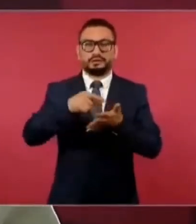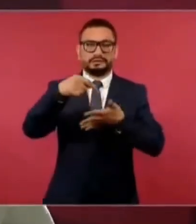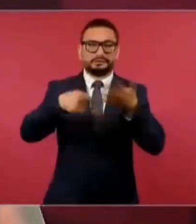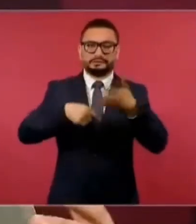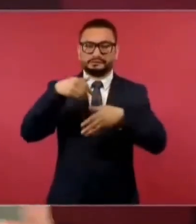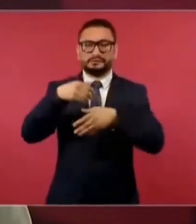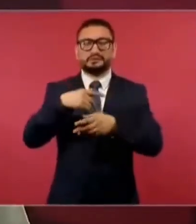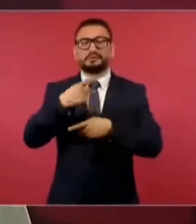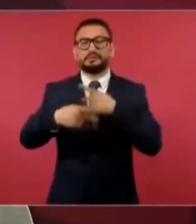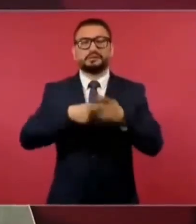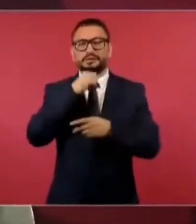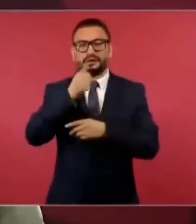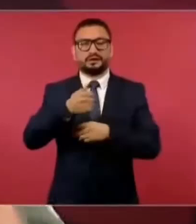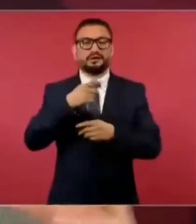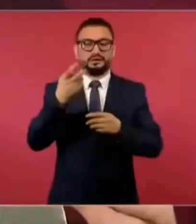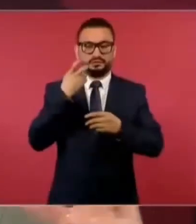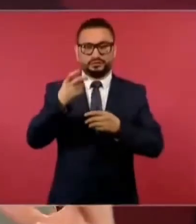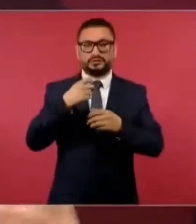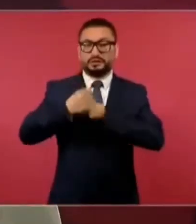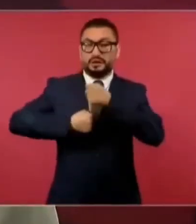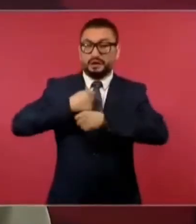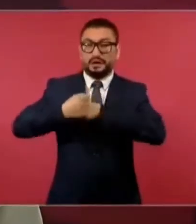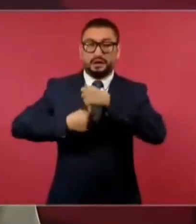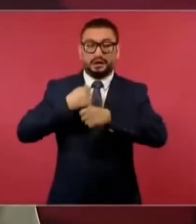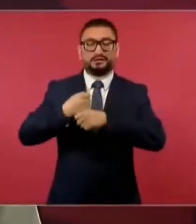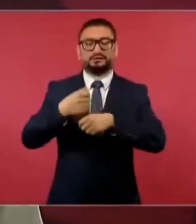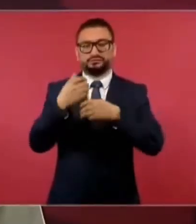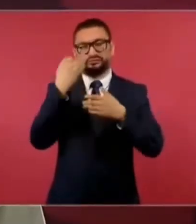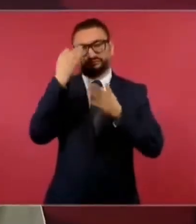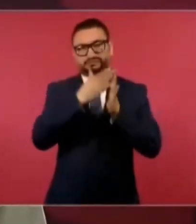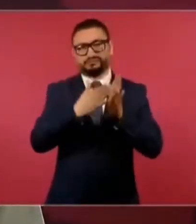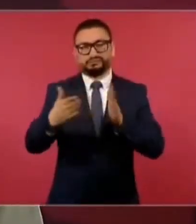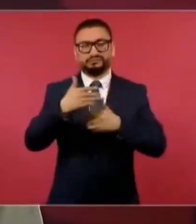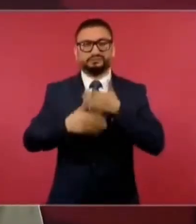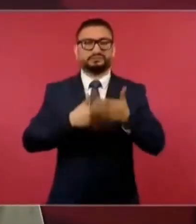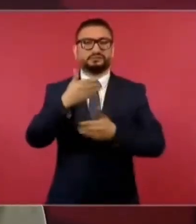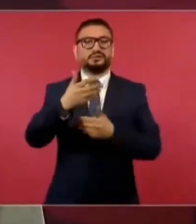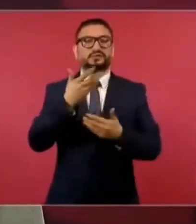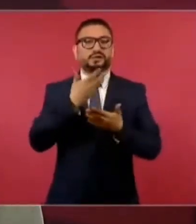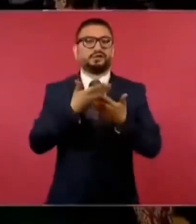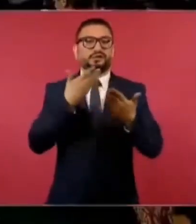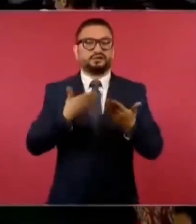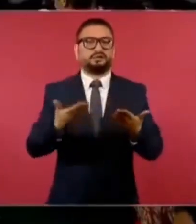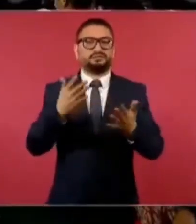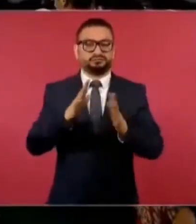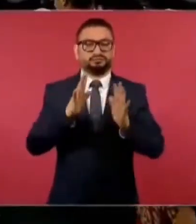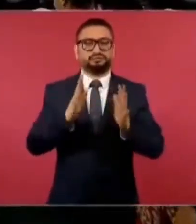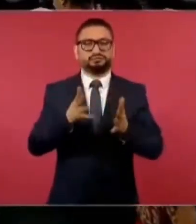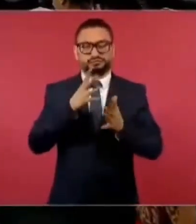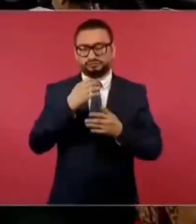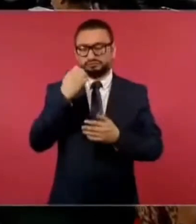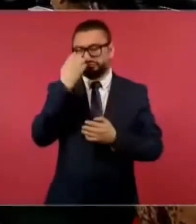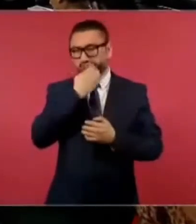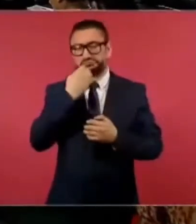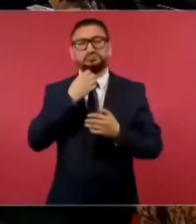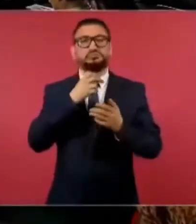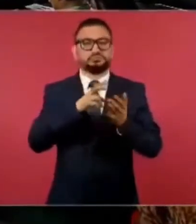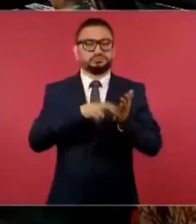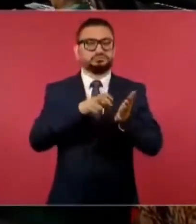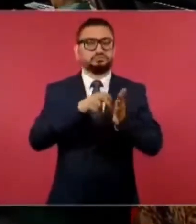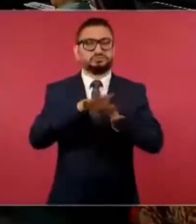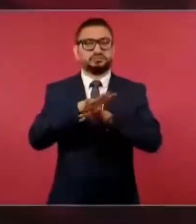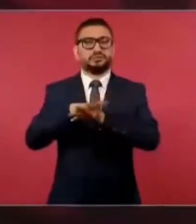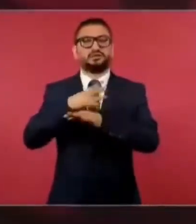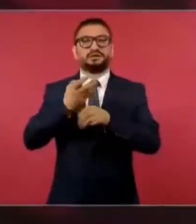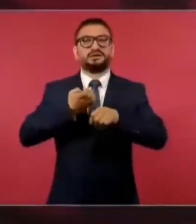veces llevaban años. Entonces, todos esos procesos se van haciendo, además del diagnóstico, que además en todos